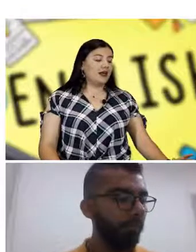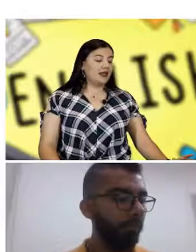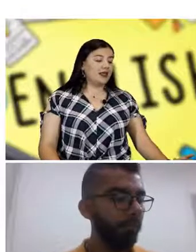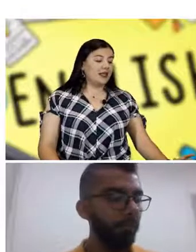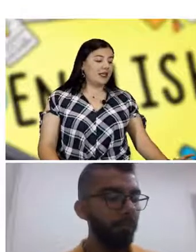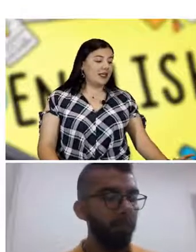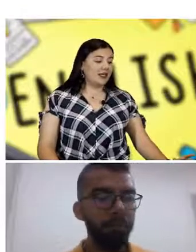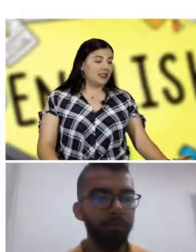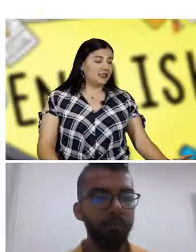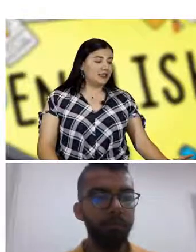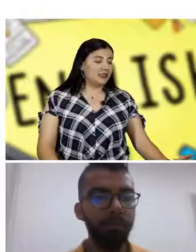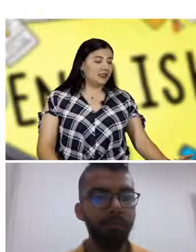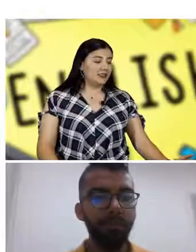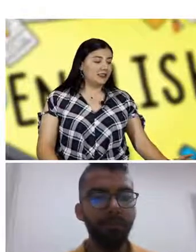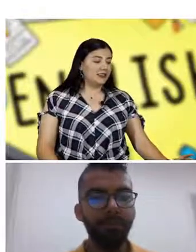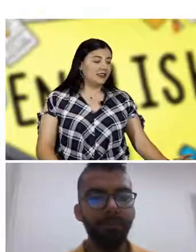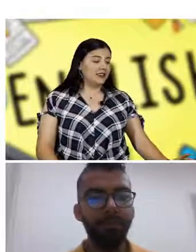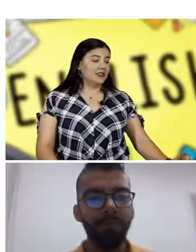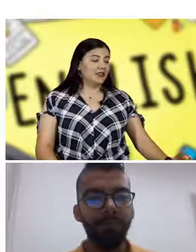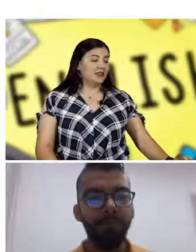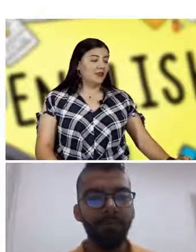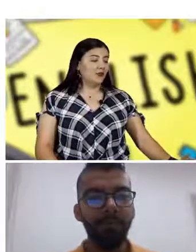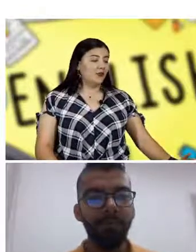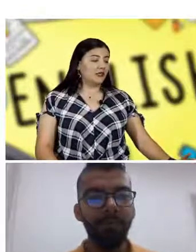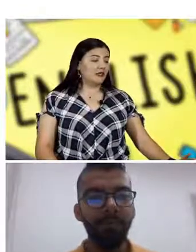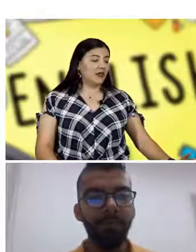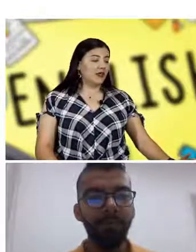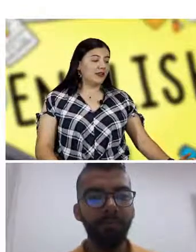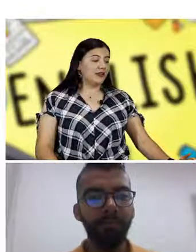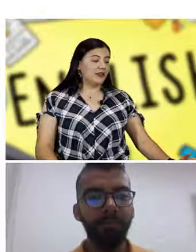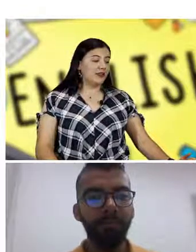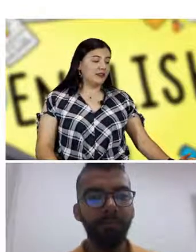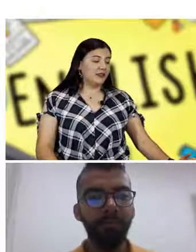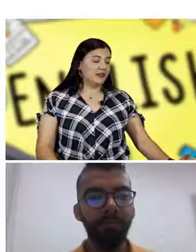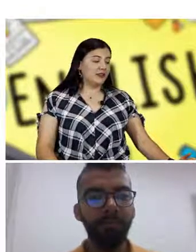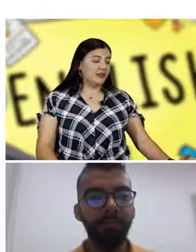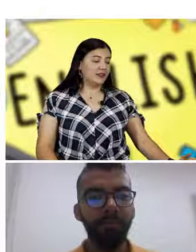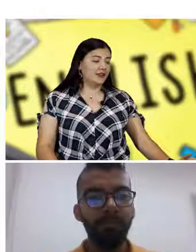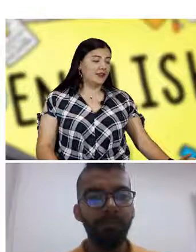we got, it is, which one?